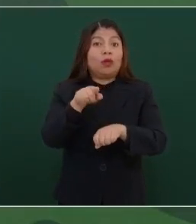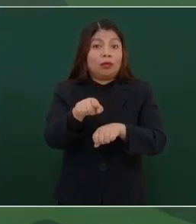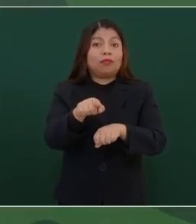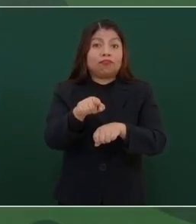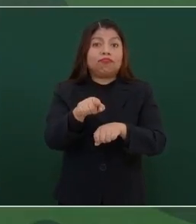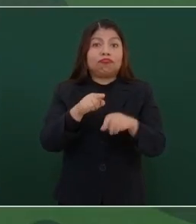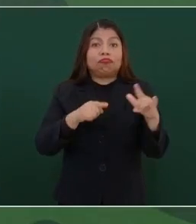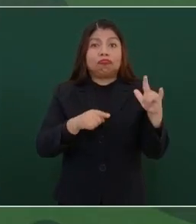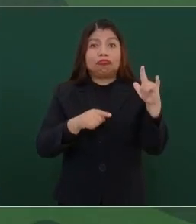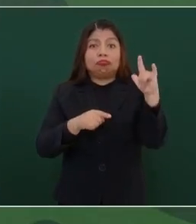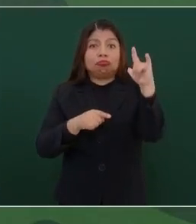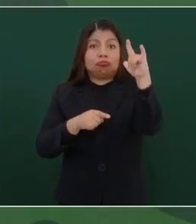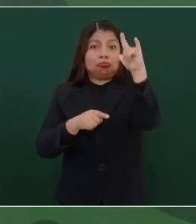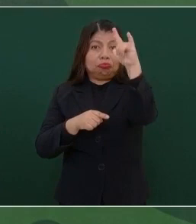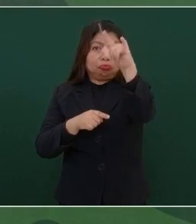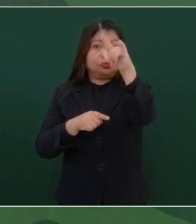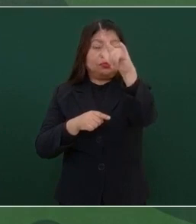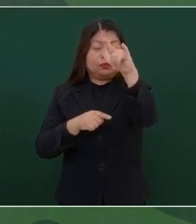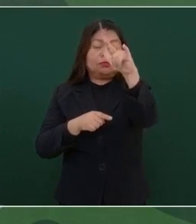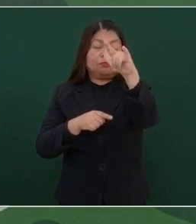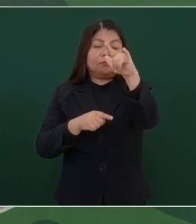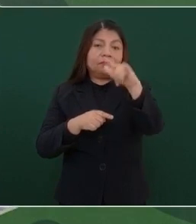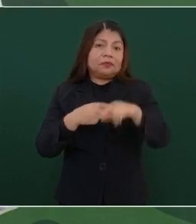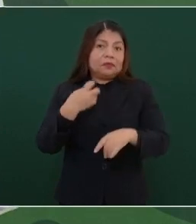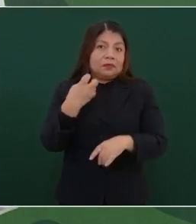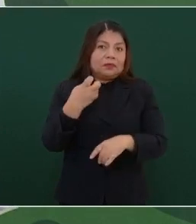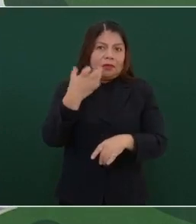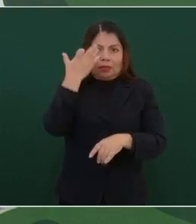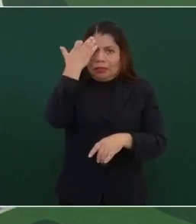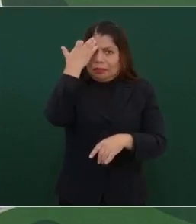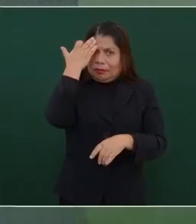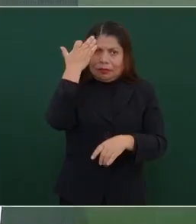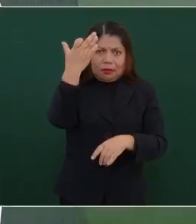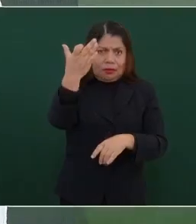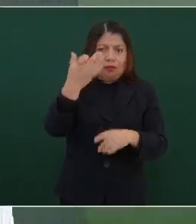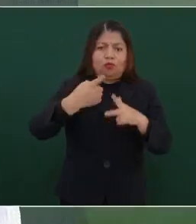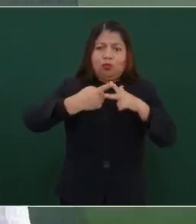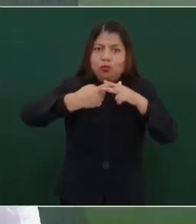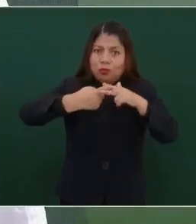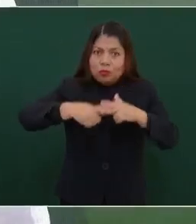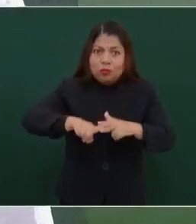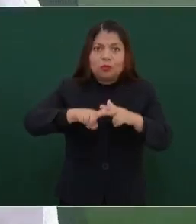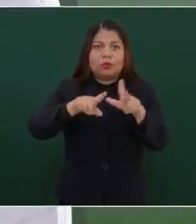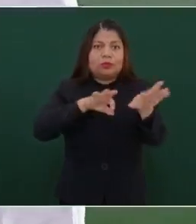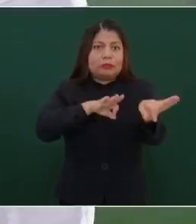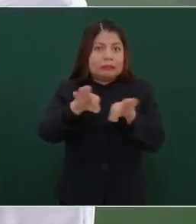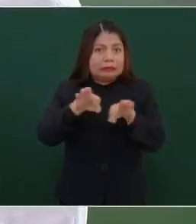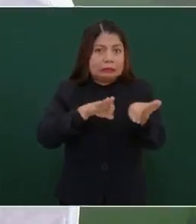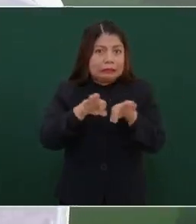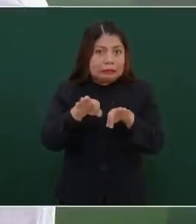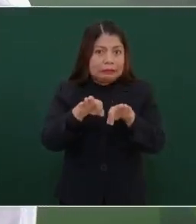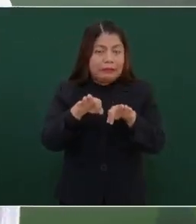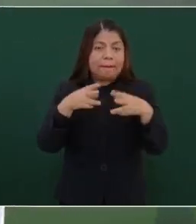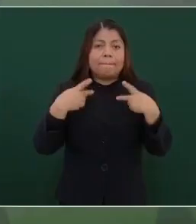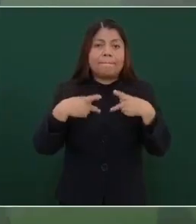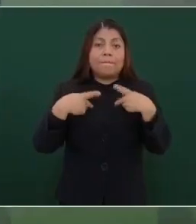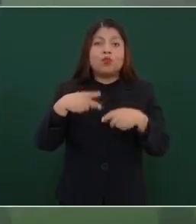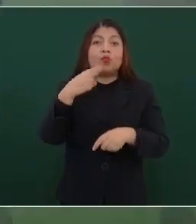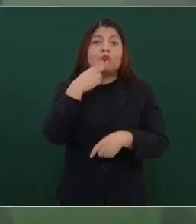comitiva. Pero llevó tiempo el que fuese